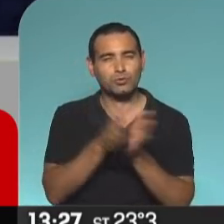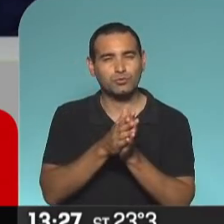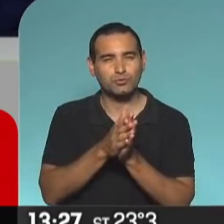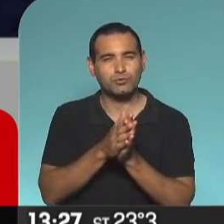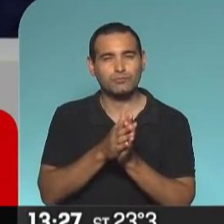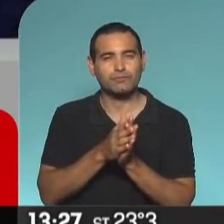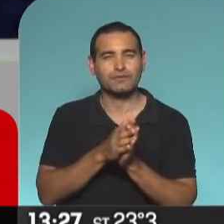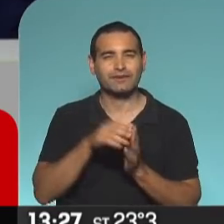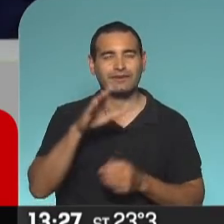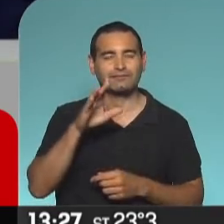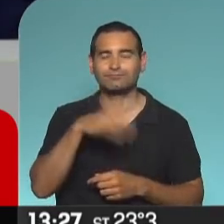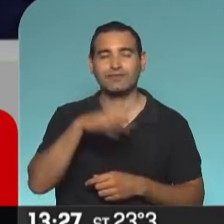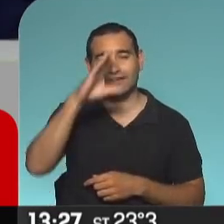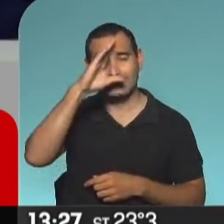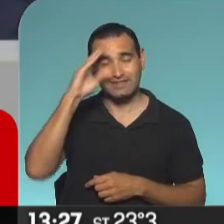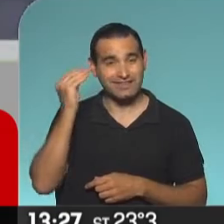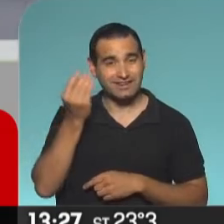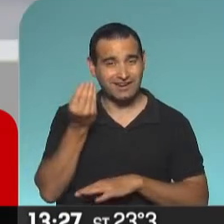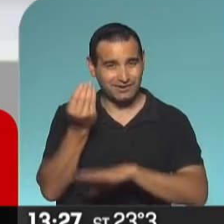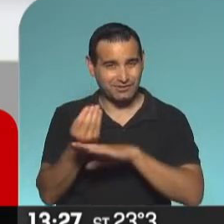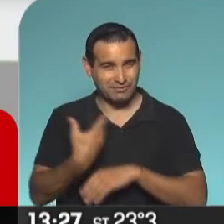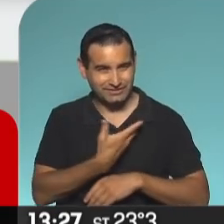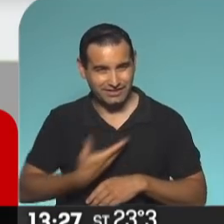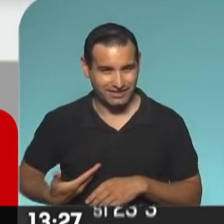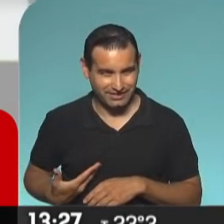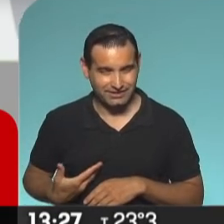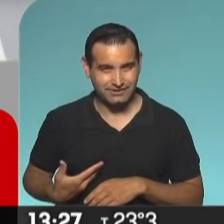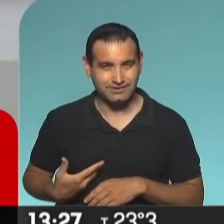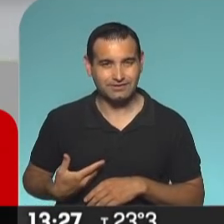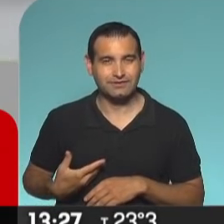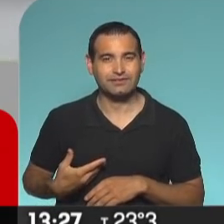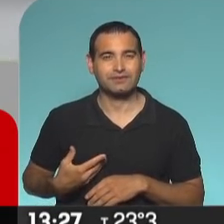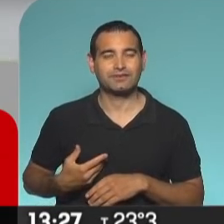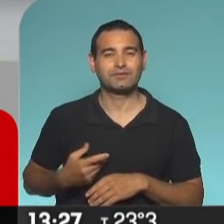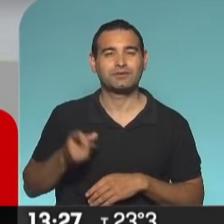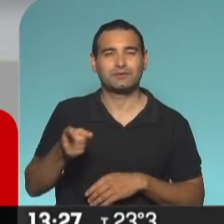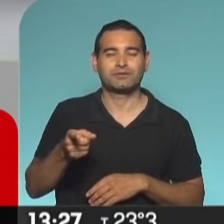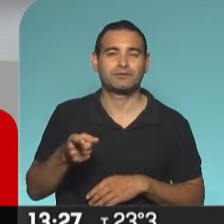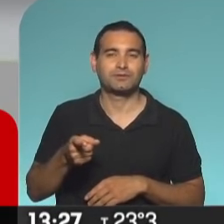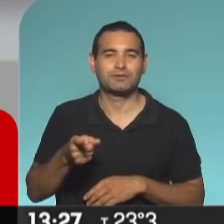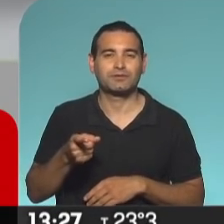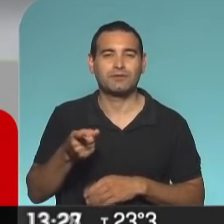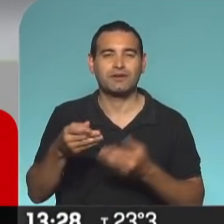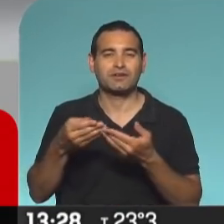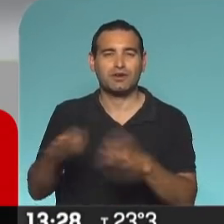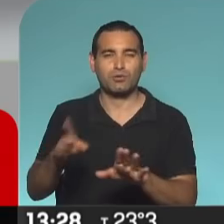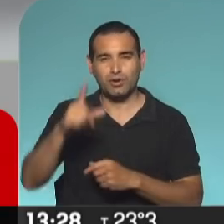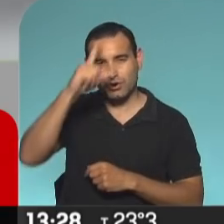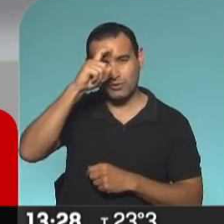Cristina Presidenta, Cristina Fernández de Kirchner, así a inaugurar un hospital,